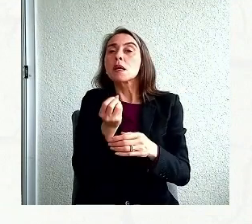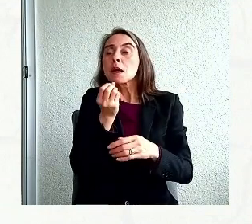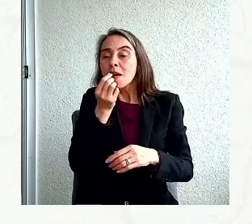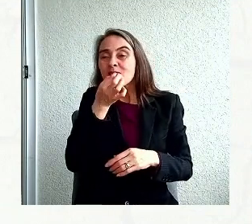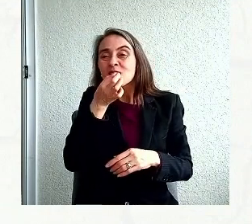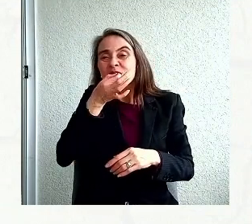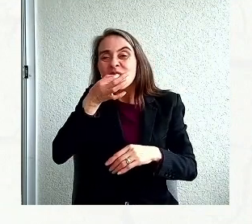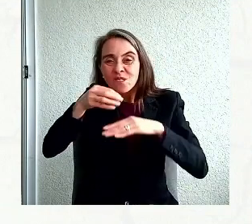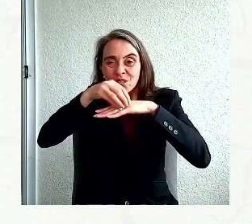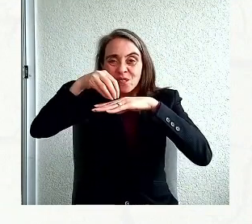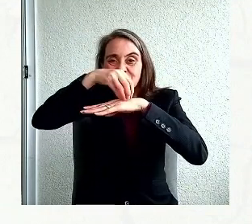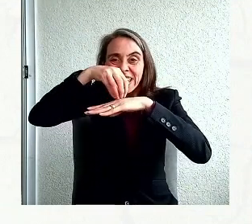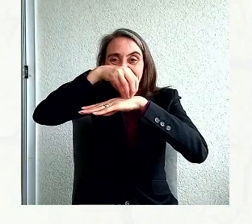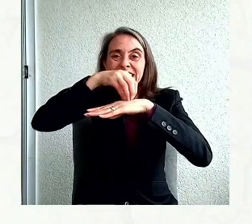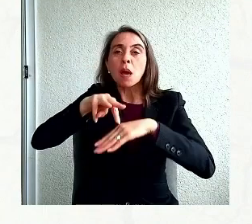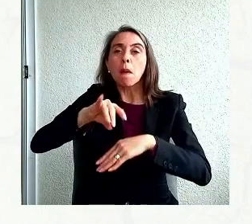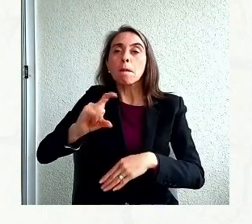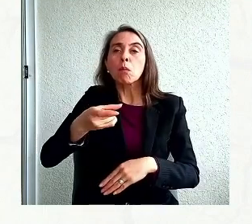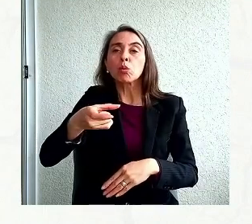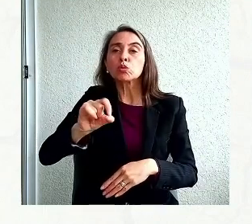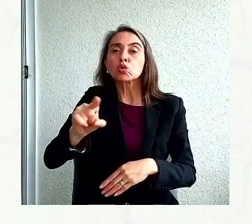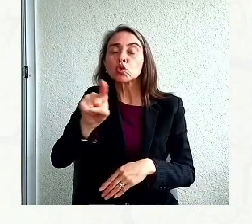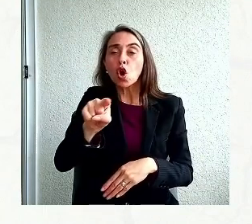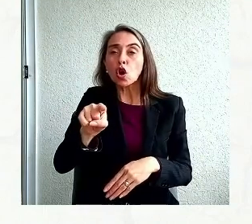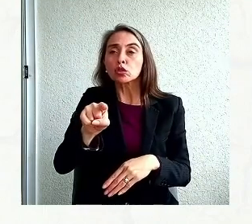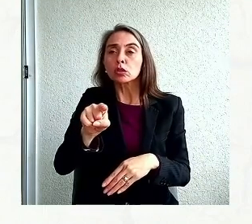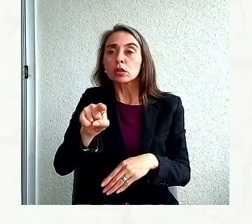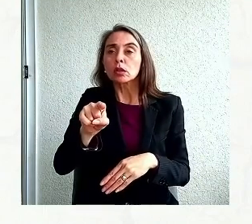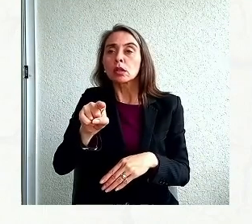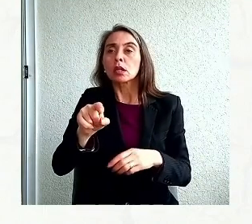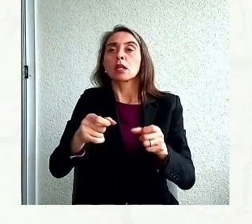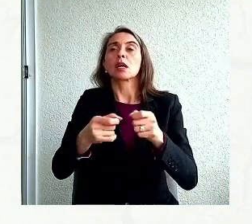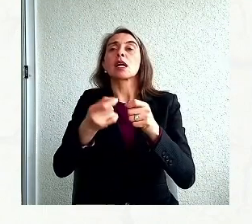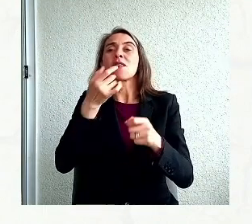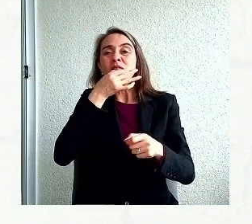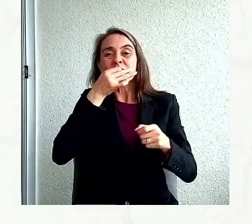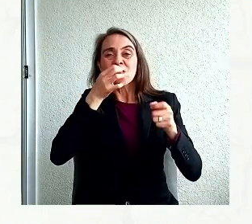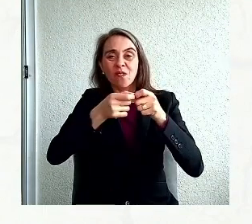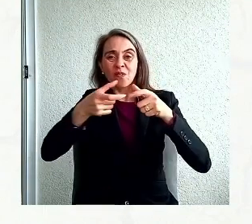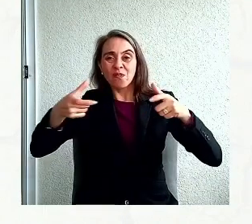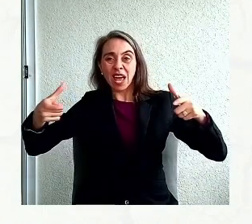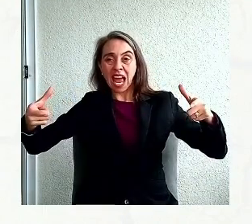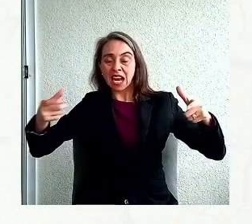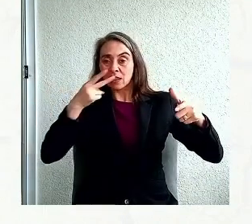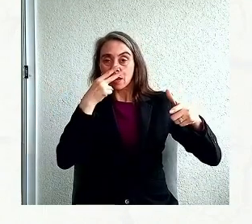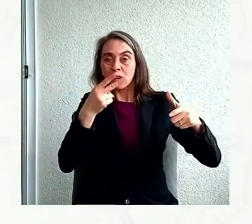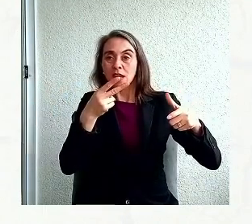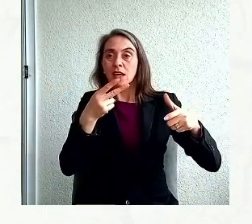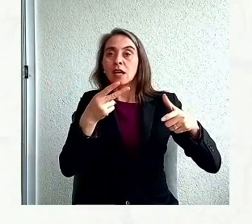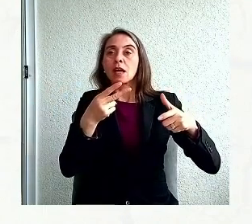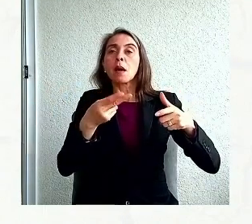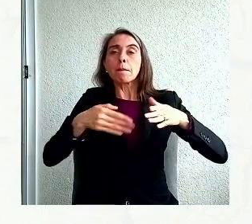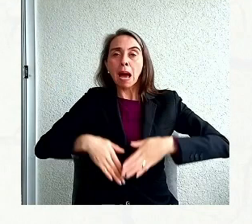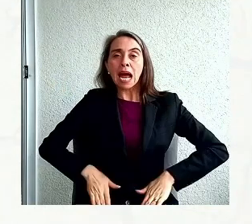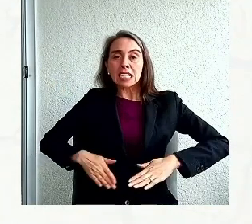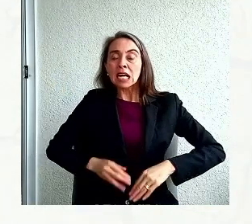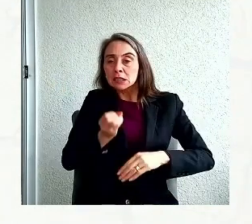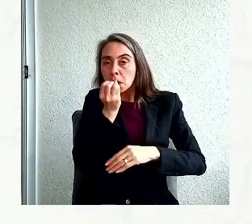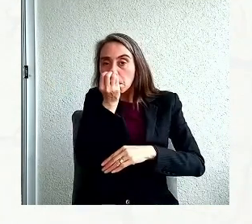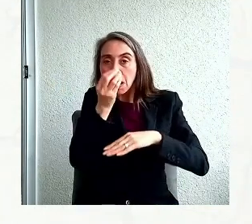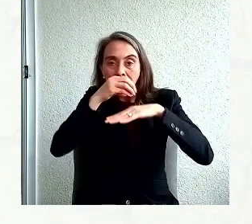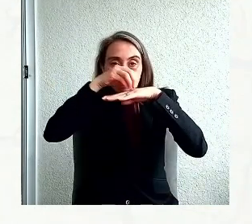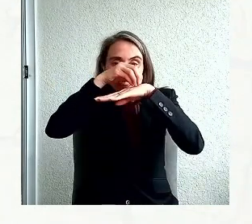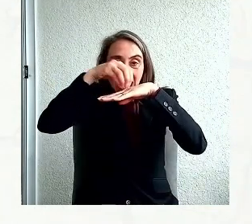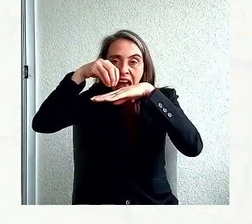aumentan la cobertura verde y mejoran la capacidad reproductiva, sobre todo en aquellas especies que no se reproducen sexualmente en la Antártica. Nosotros